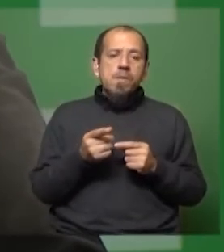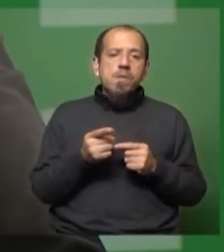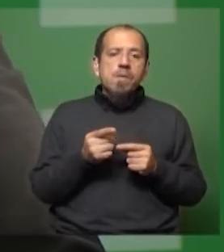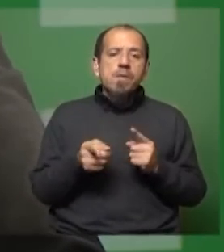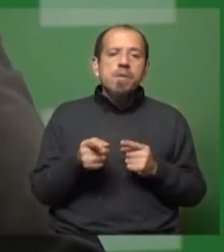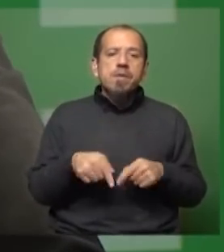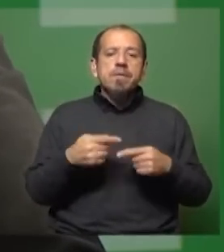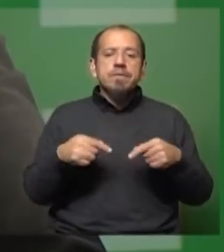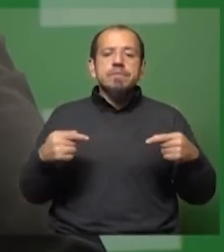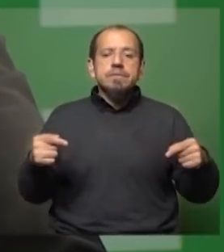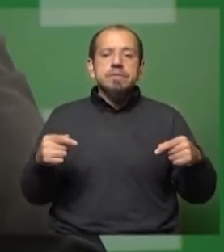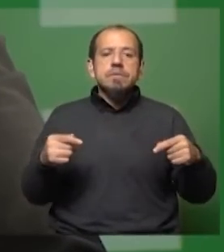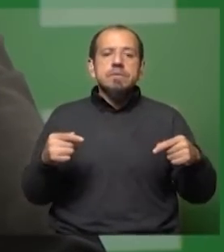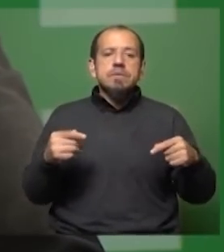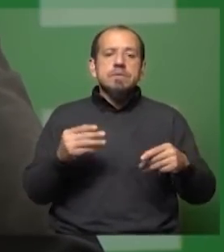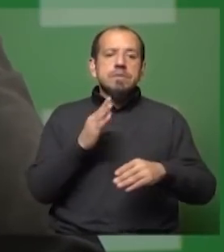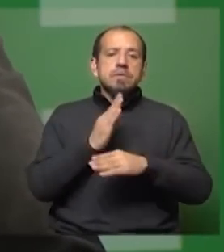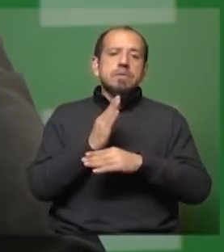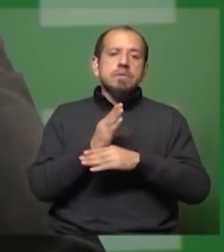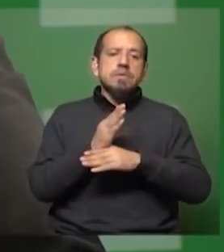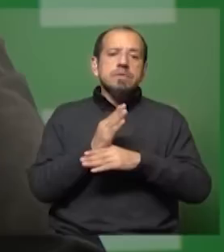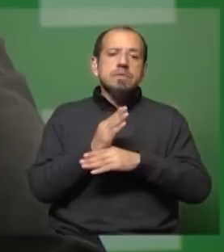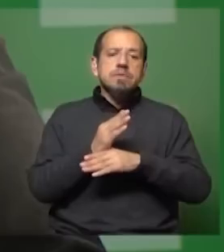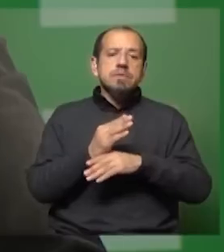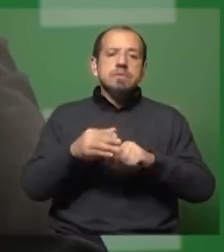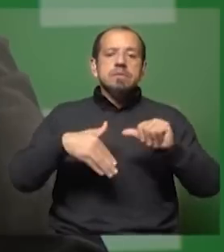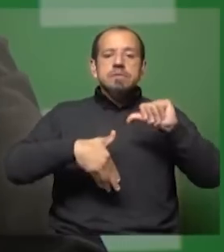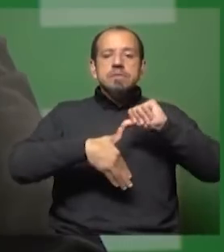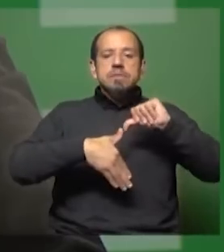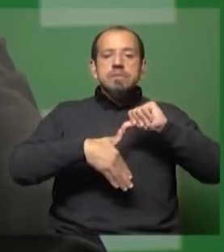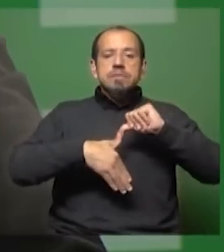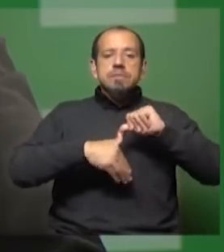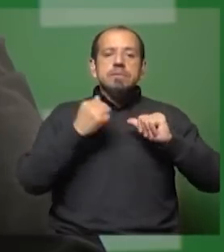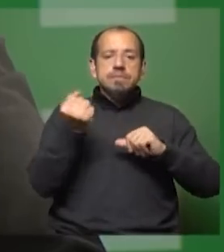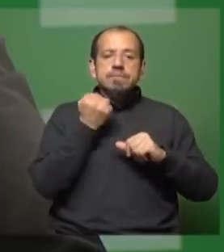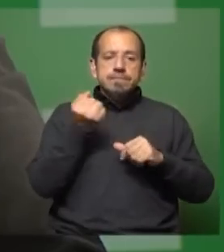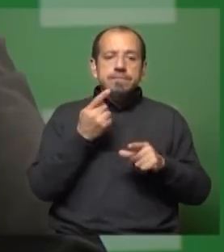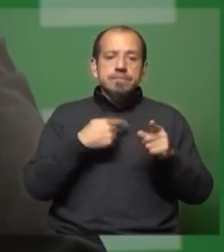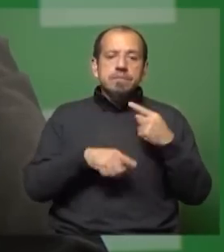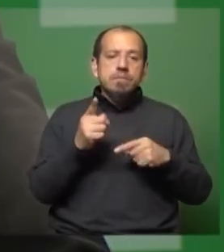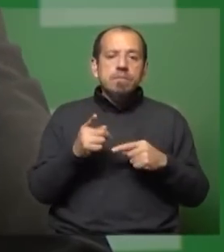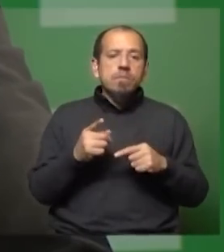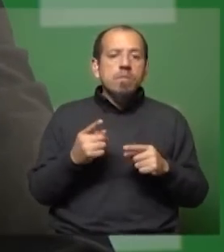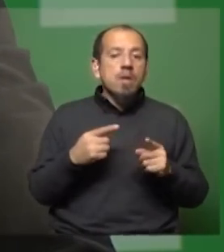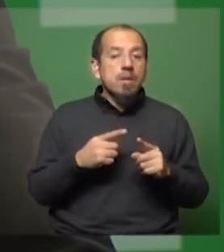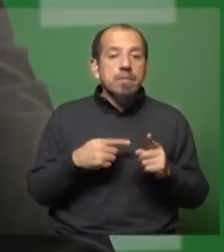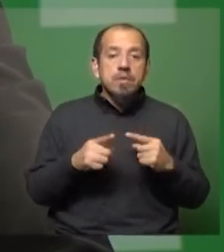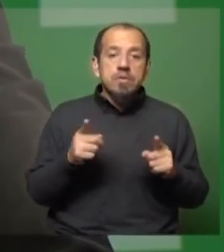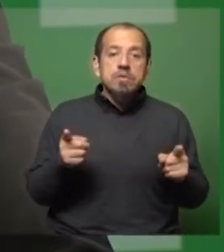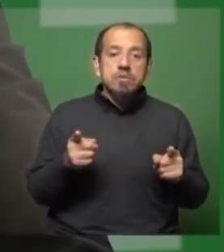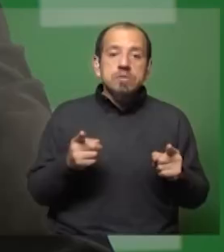las materias primas los ciertas riquezas de América Latina son muy importantes pero si no tienen un proceso